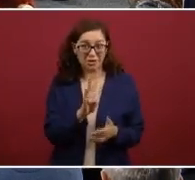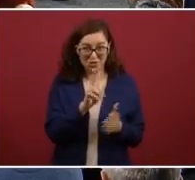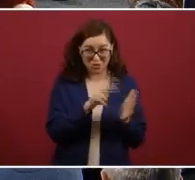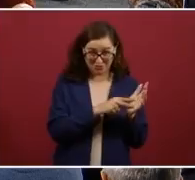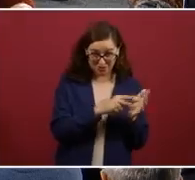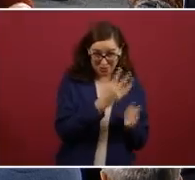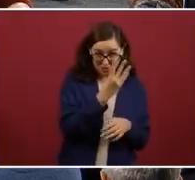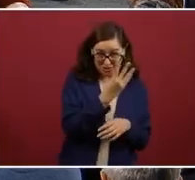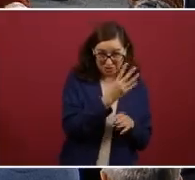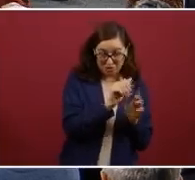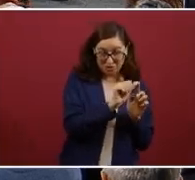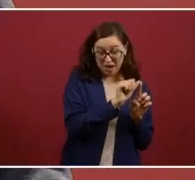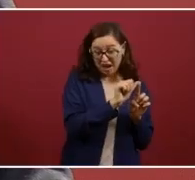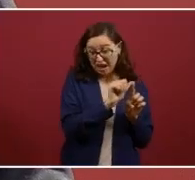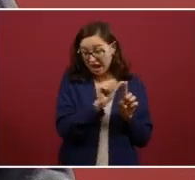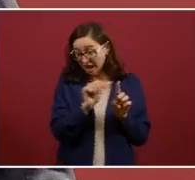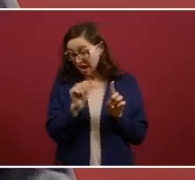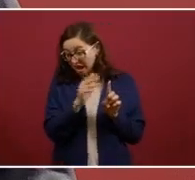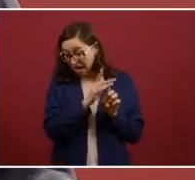1.650.000.